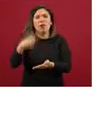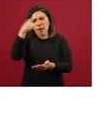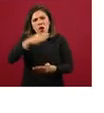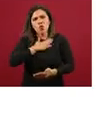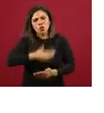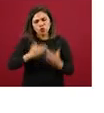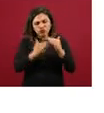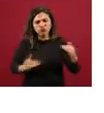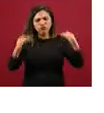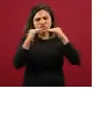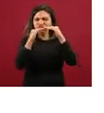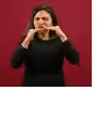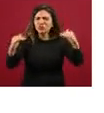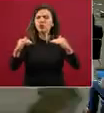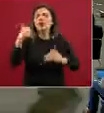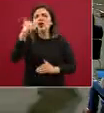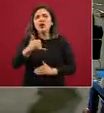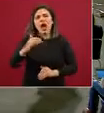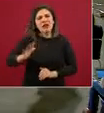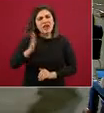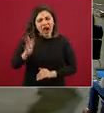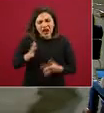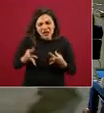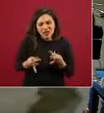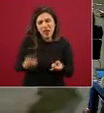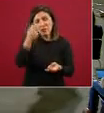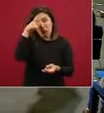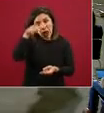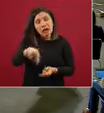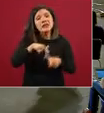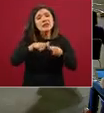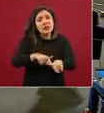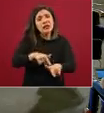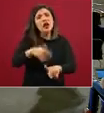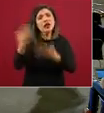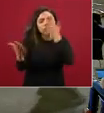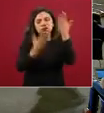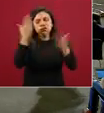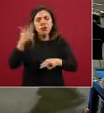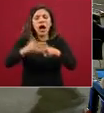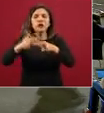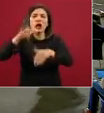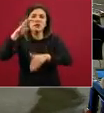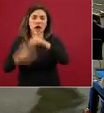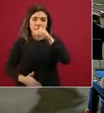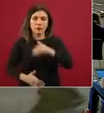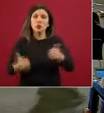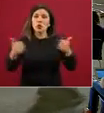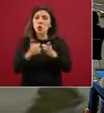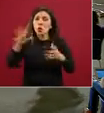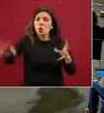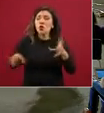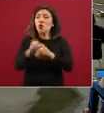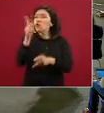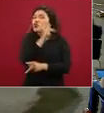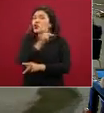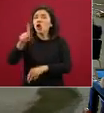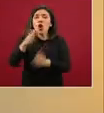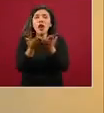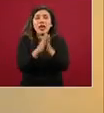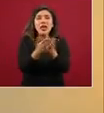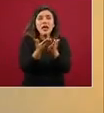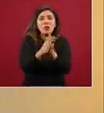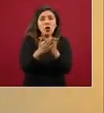equidad y con calidad para que pudieran terminar el ciclo escolar. Se digitalizaron todos los libros de texto y hubo